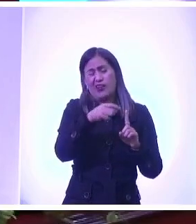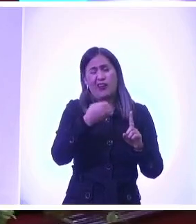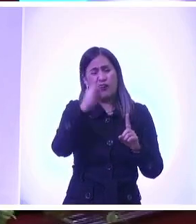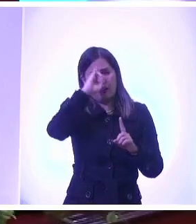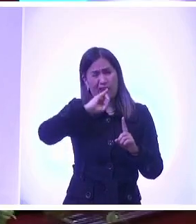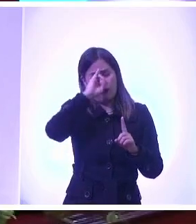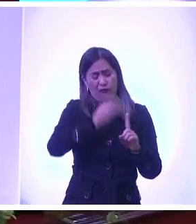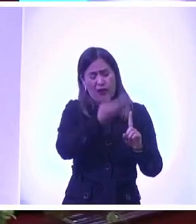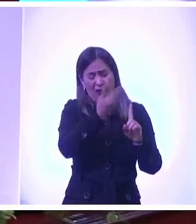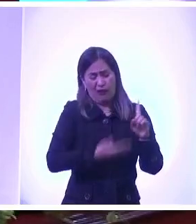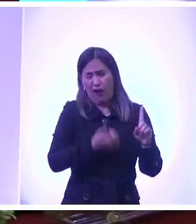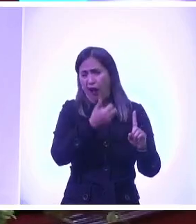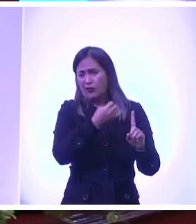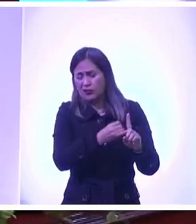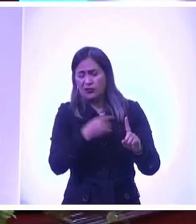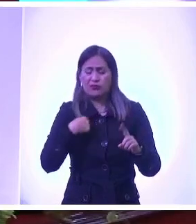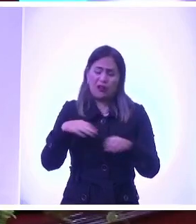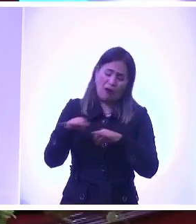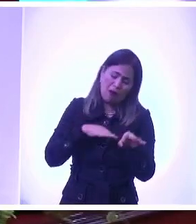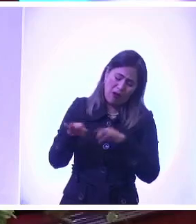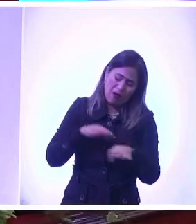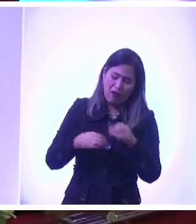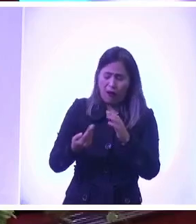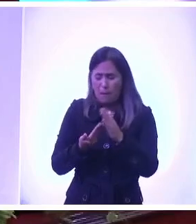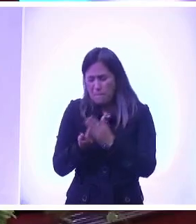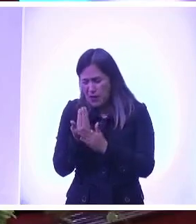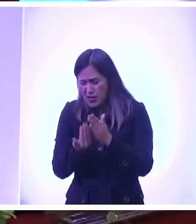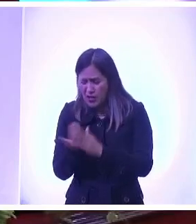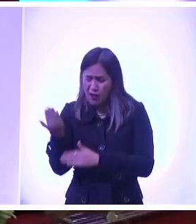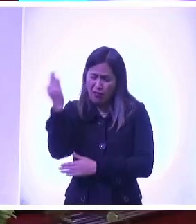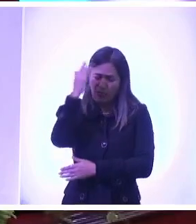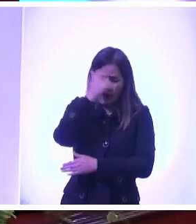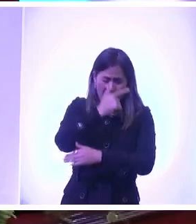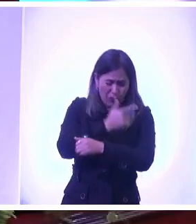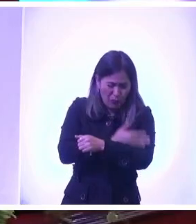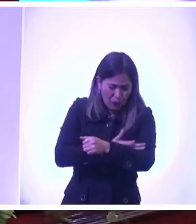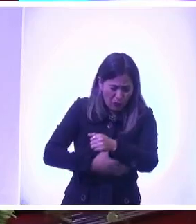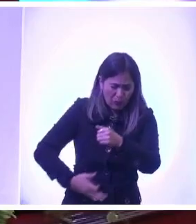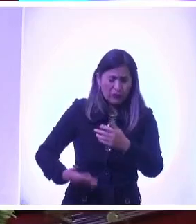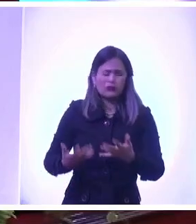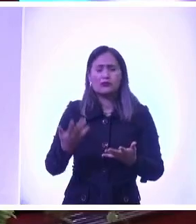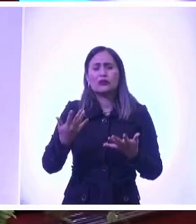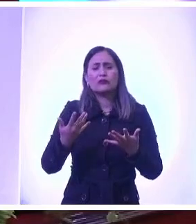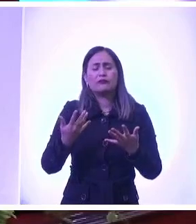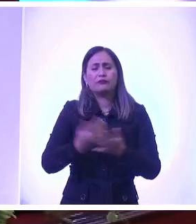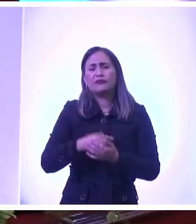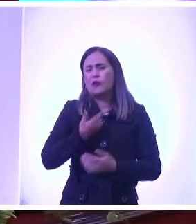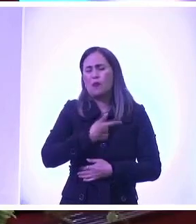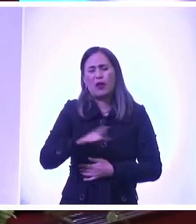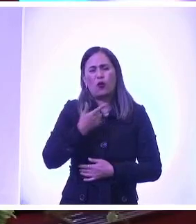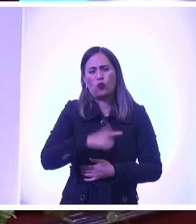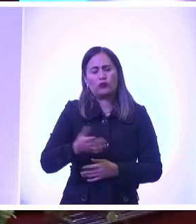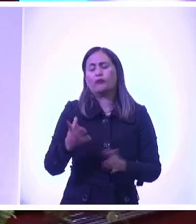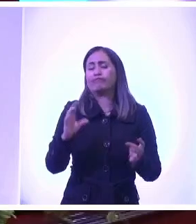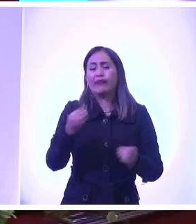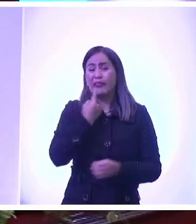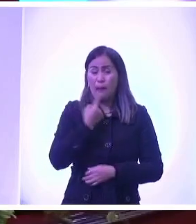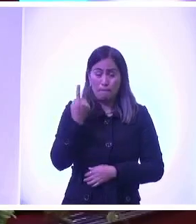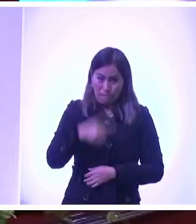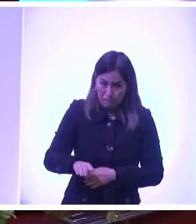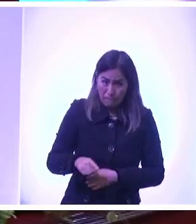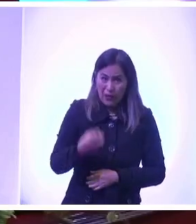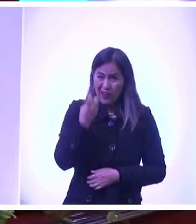trabajar de tal a tal hora o es que esto no me gusta Bueno pues si nos quejamos no construimos la queja lleva